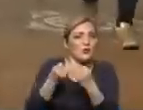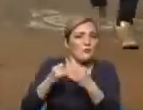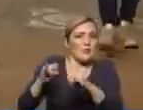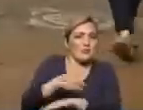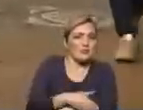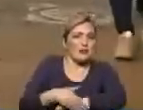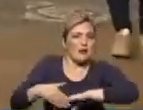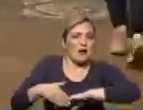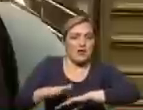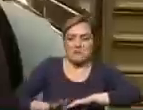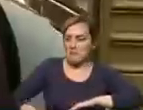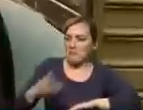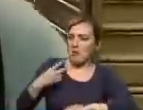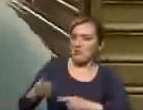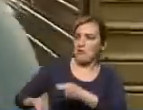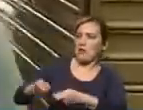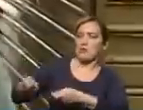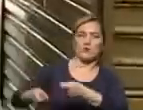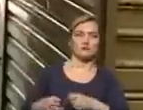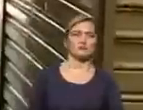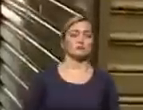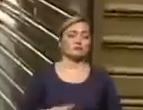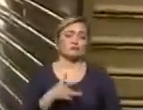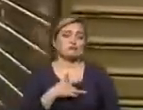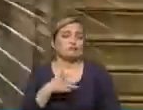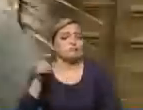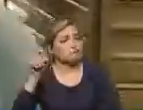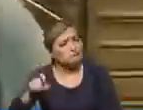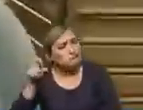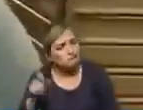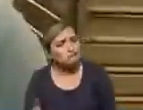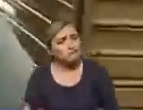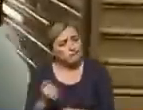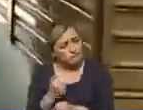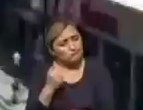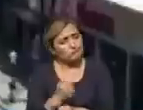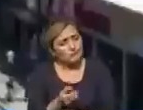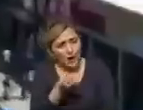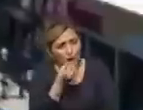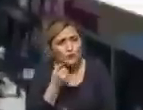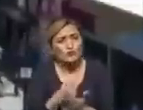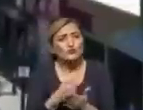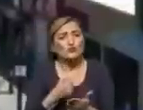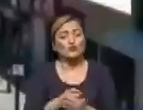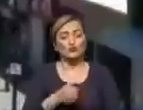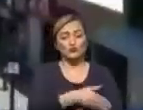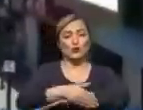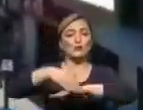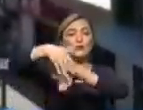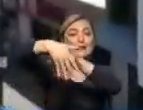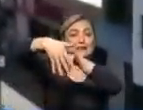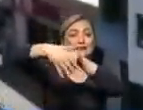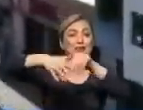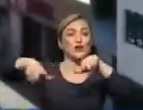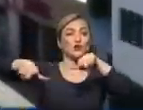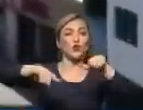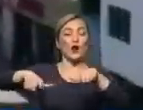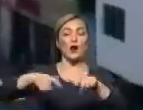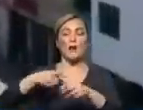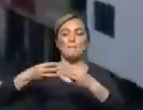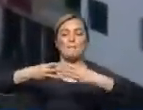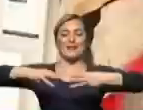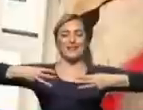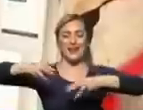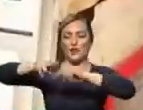calles, pasillos y zaguanes. La necesidad nos hace salir a la calle a trabajar para salir adelante. En la avenida Machala, donde están los locales de venta de materiales